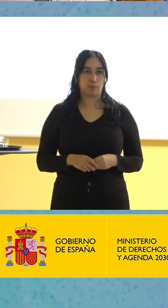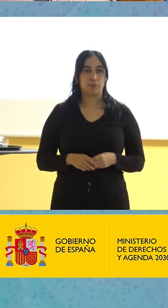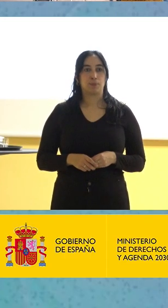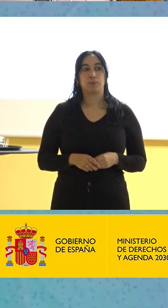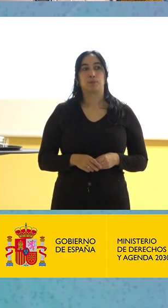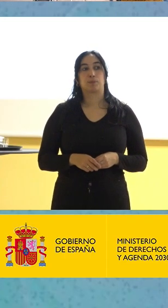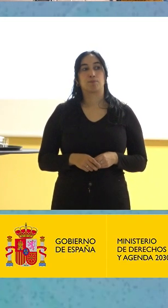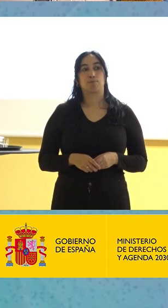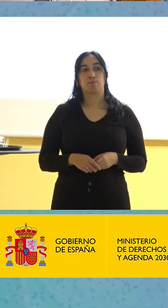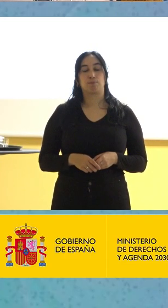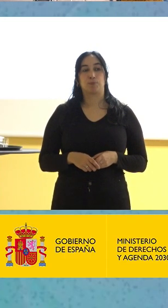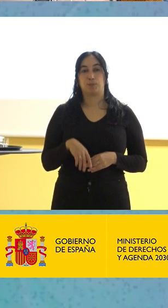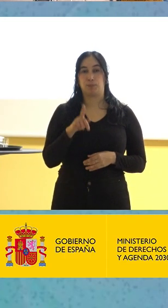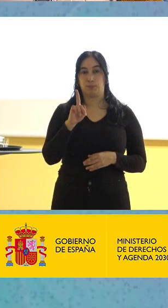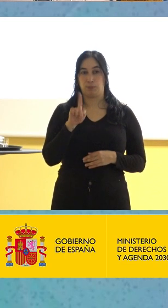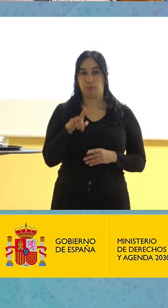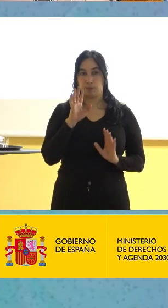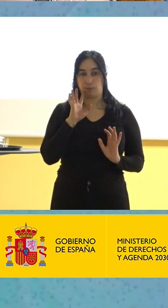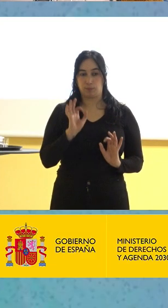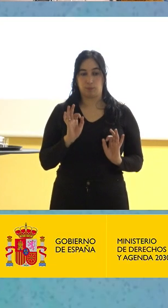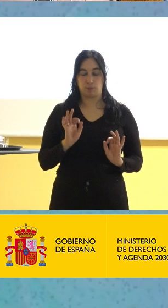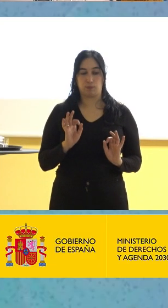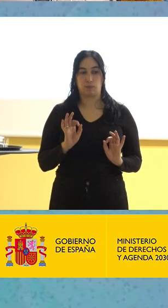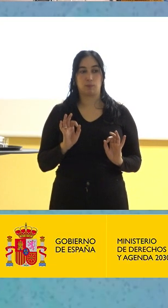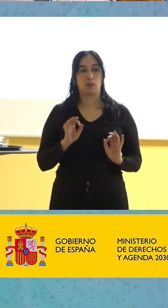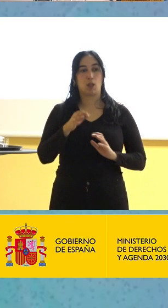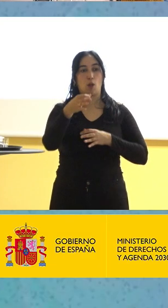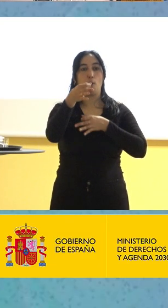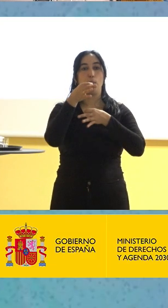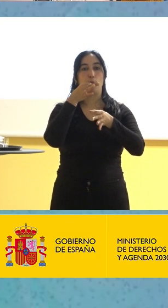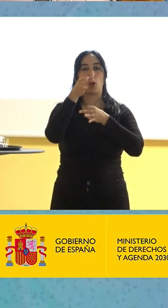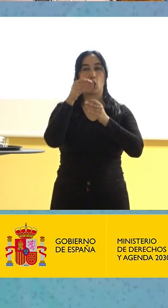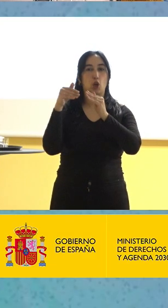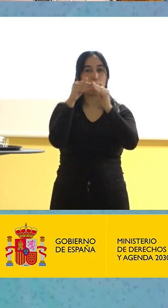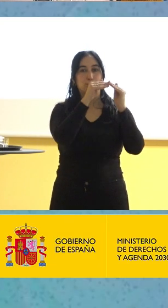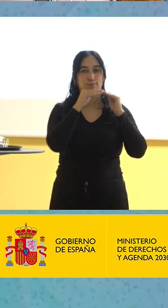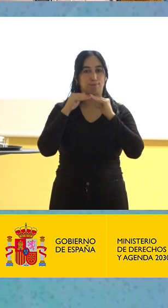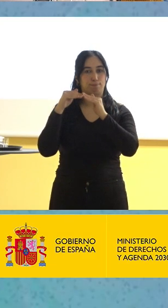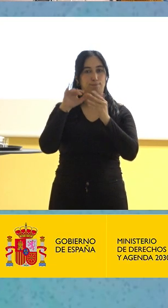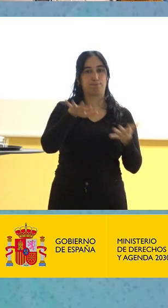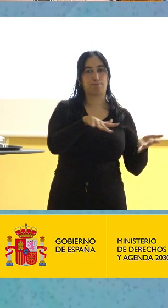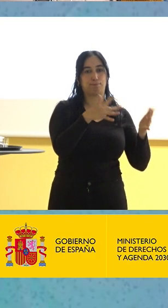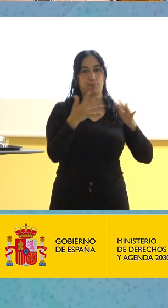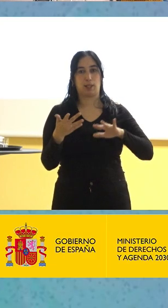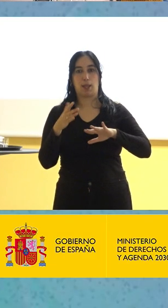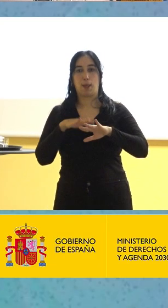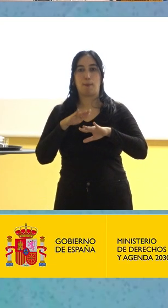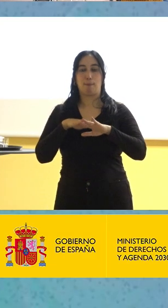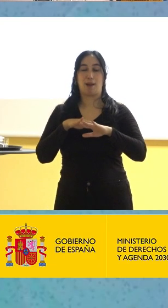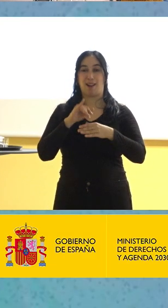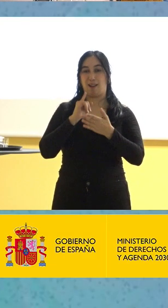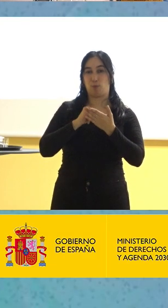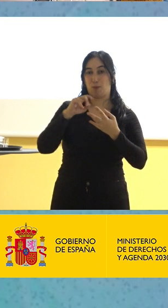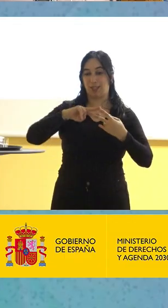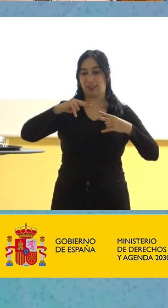Luego, pues precisamente también la implementación de protocolos unificados para la derivación transfronteriza de pruebas genéticas,